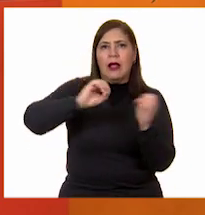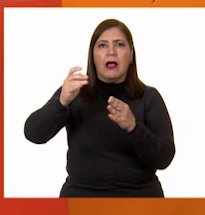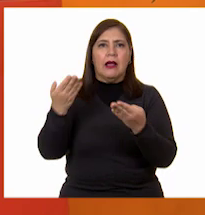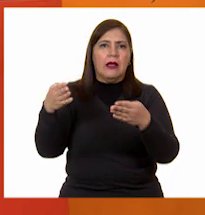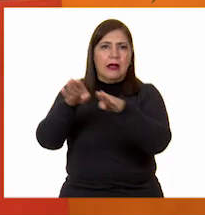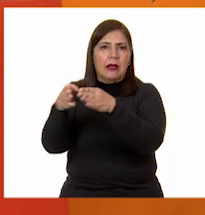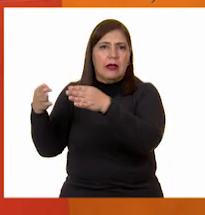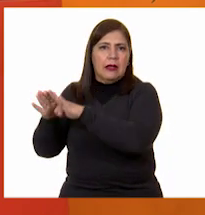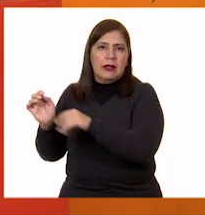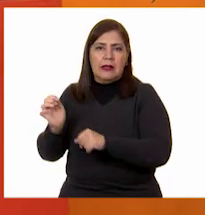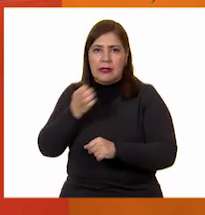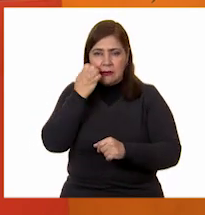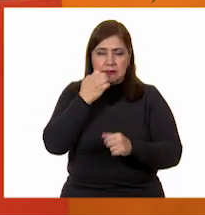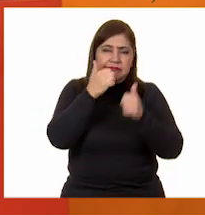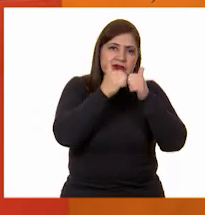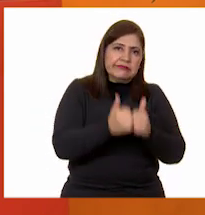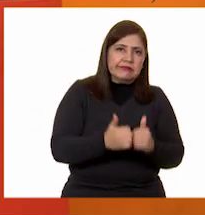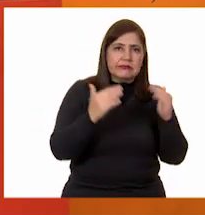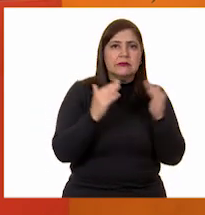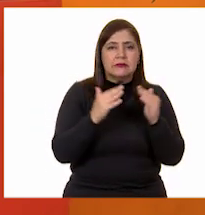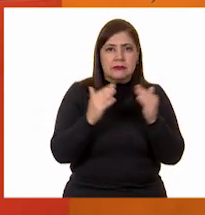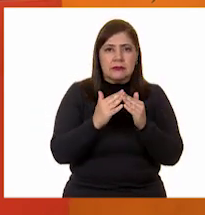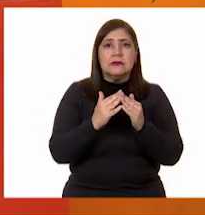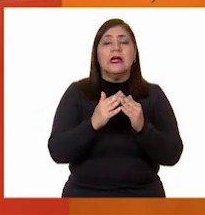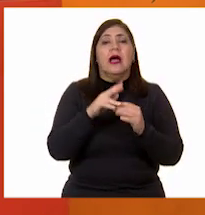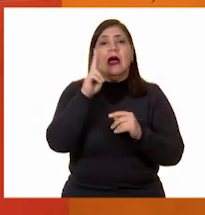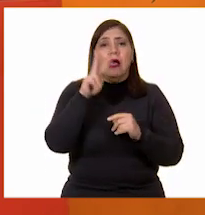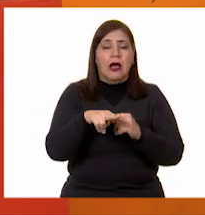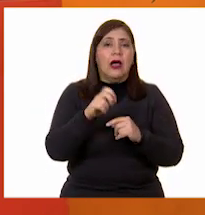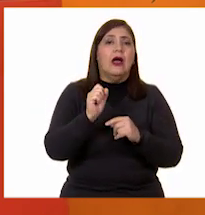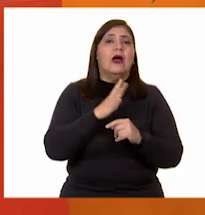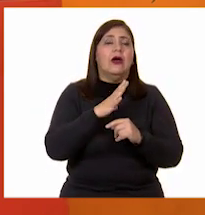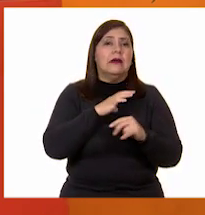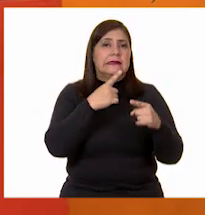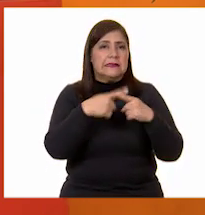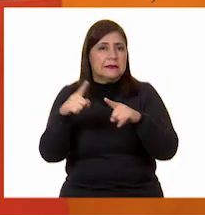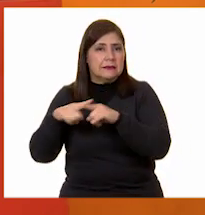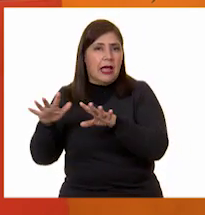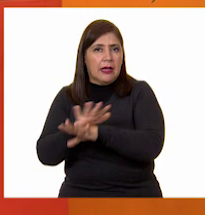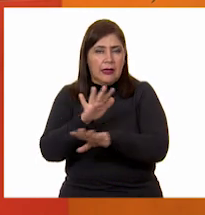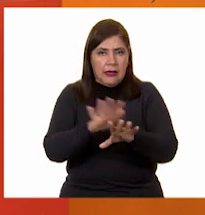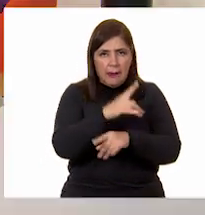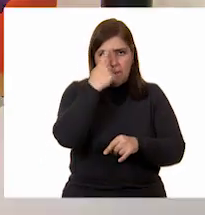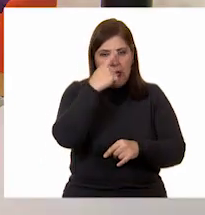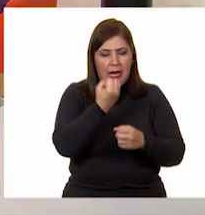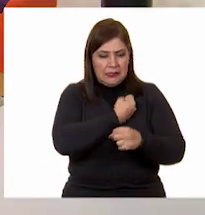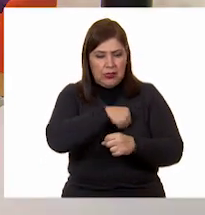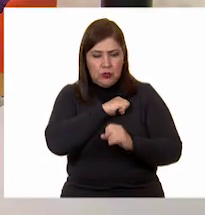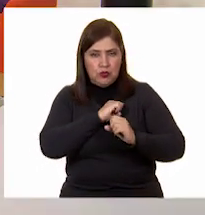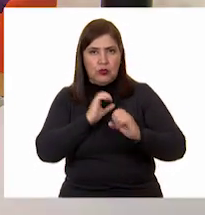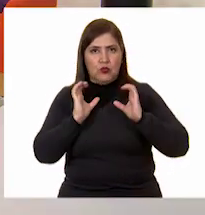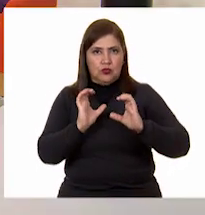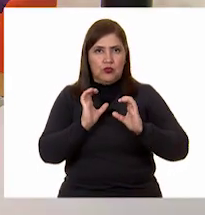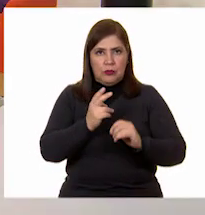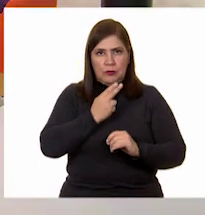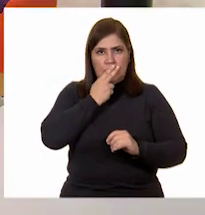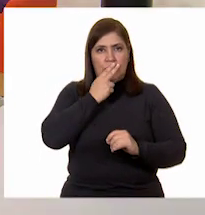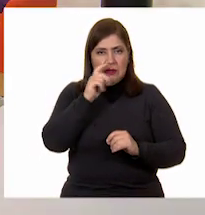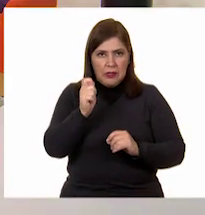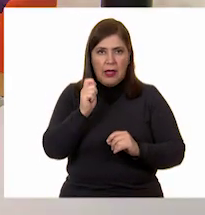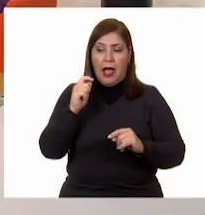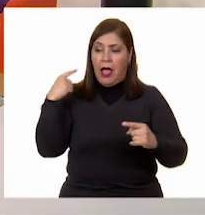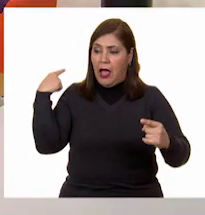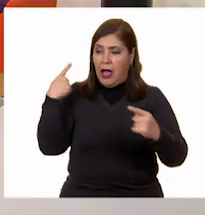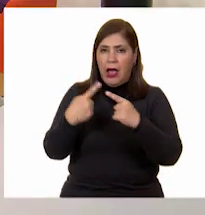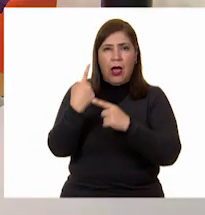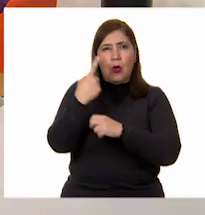para quedarse en casa y tuvimos que realizar muchos otros cambios para cuidar nuestra salud. Ha pasado más de un